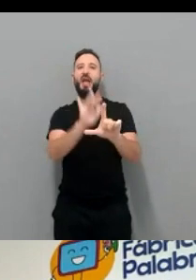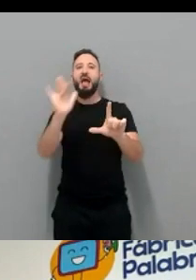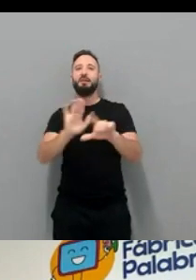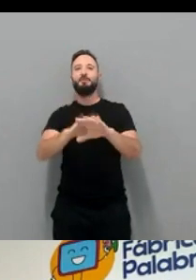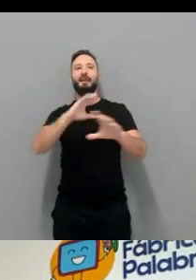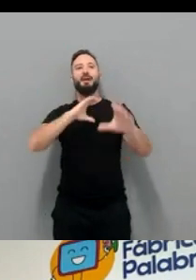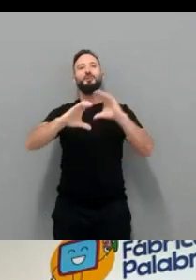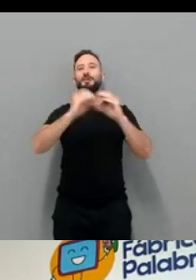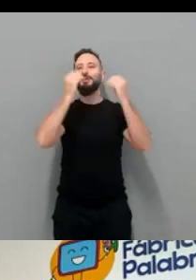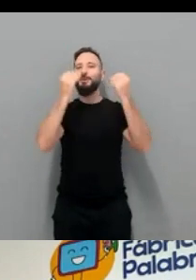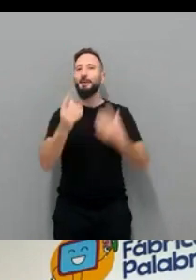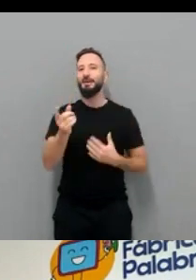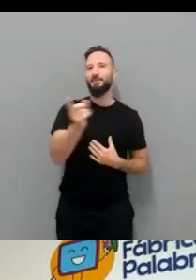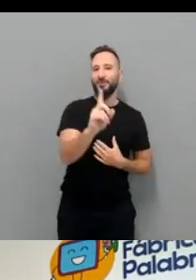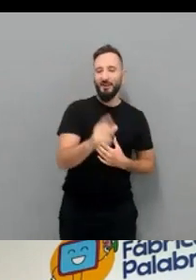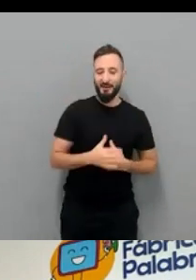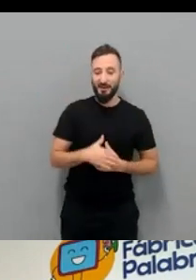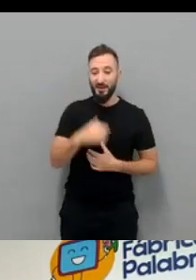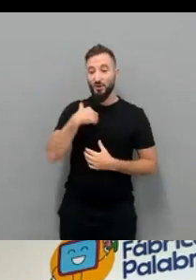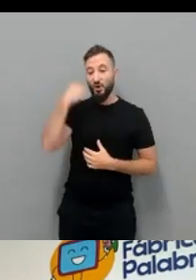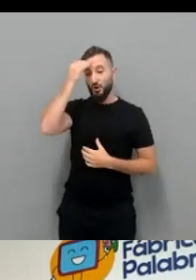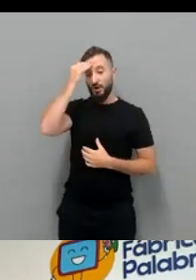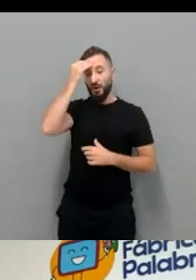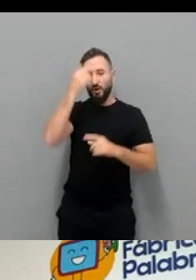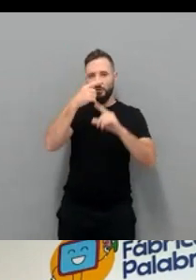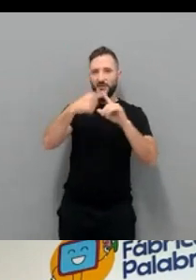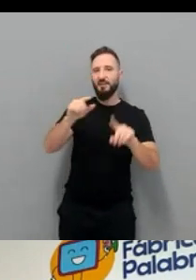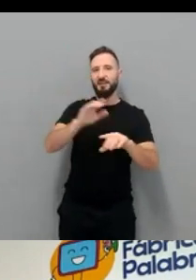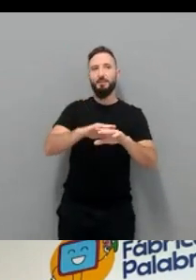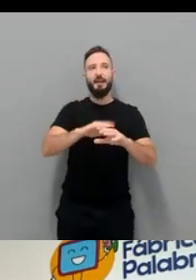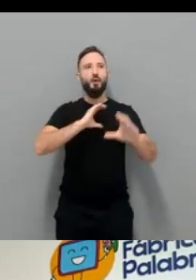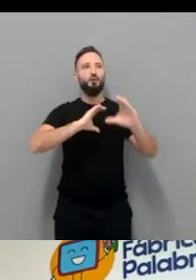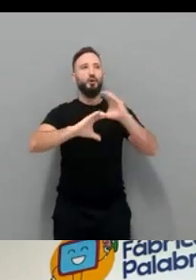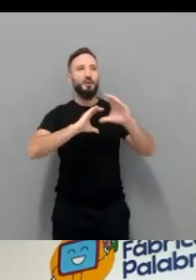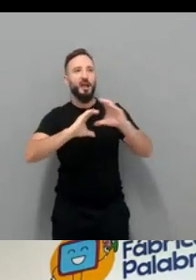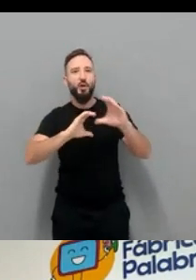comunicarse. Yo creo que es diferente cuando es un comunicador a